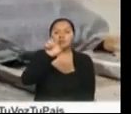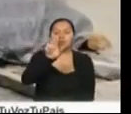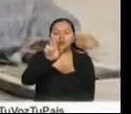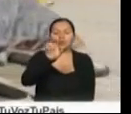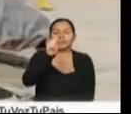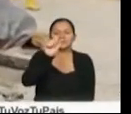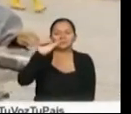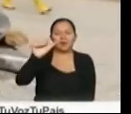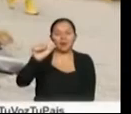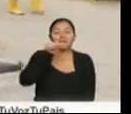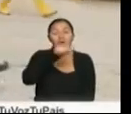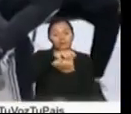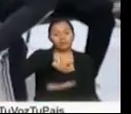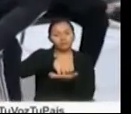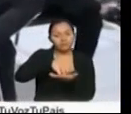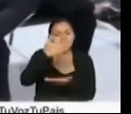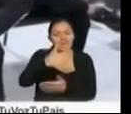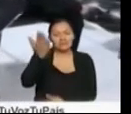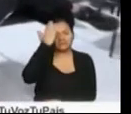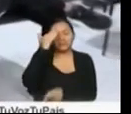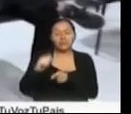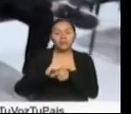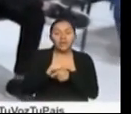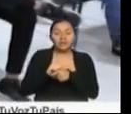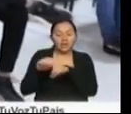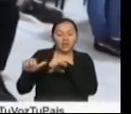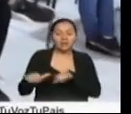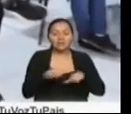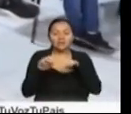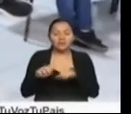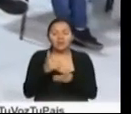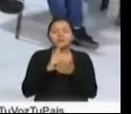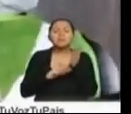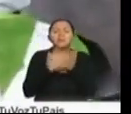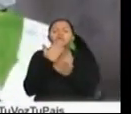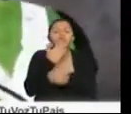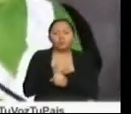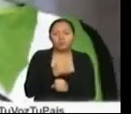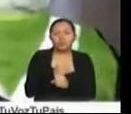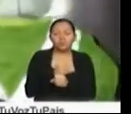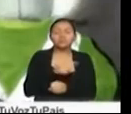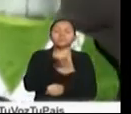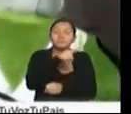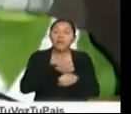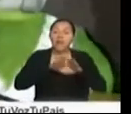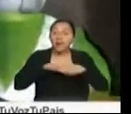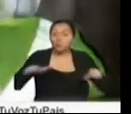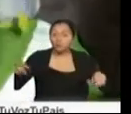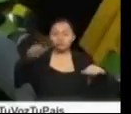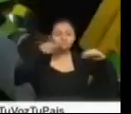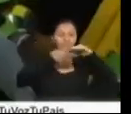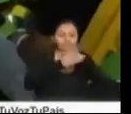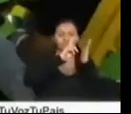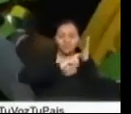enríquez para conocer y constatar las buenas prácticas de las actividades mineras en el país los estudiantes visitaron la mina